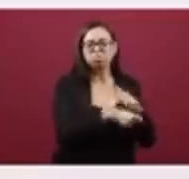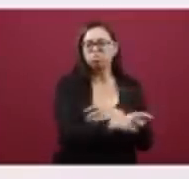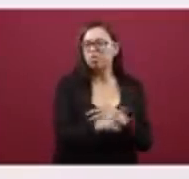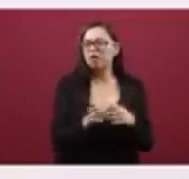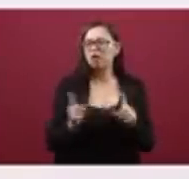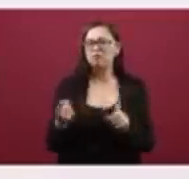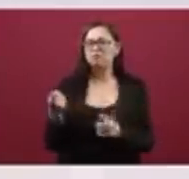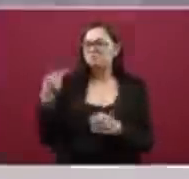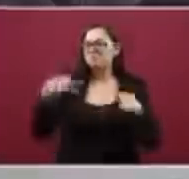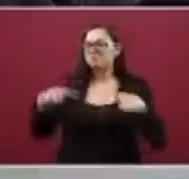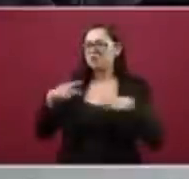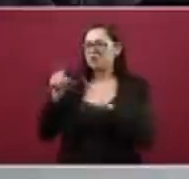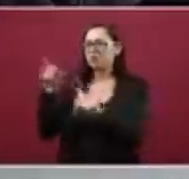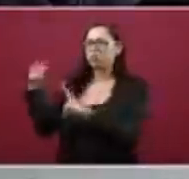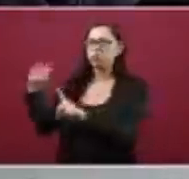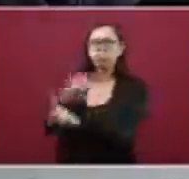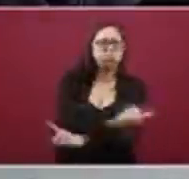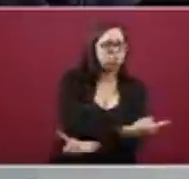gente